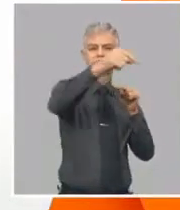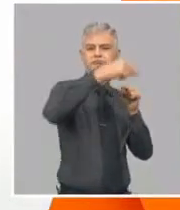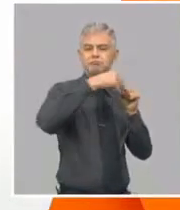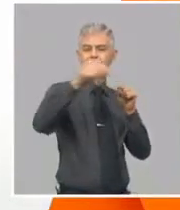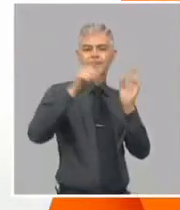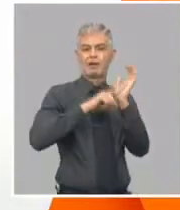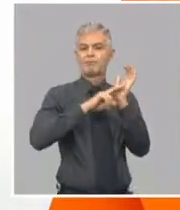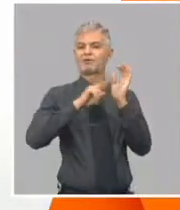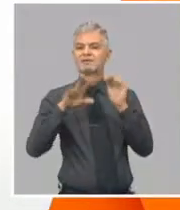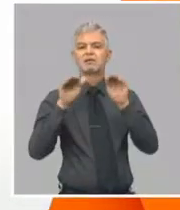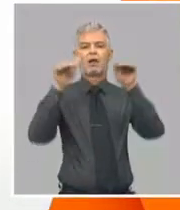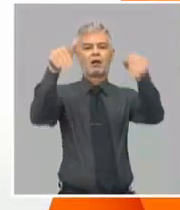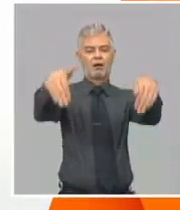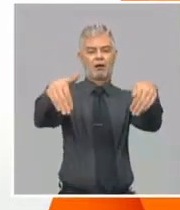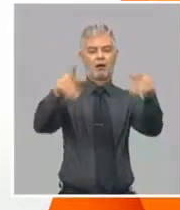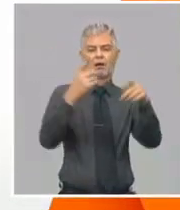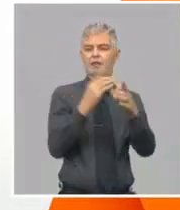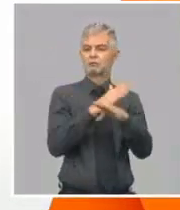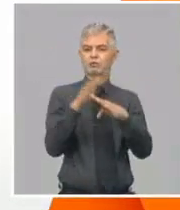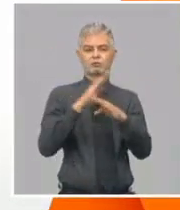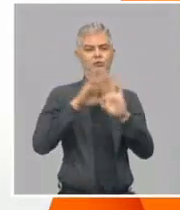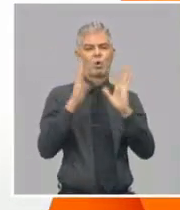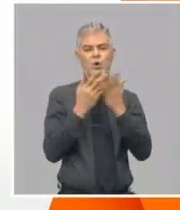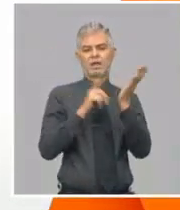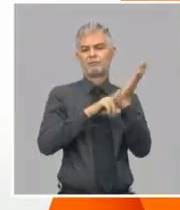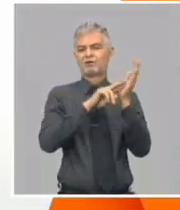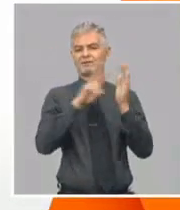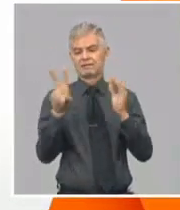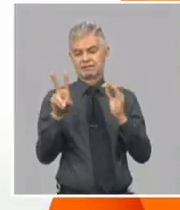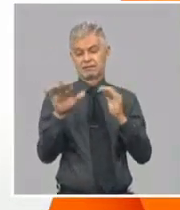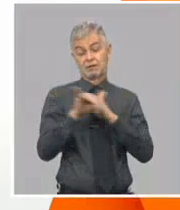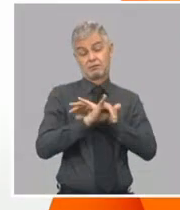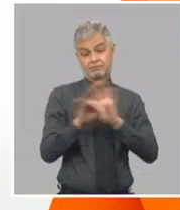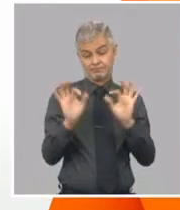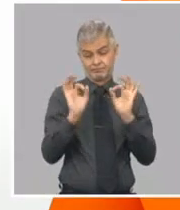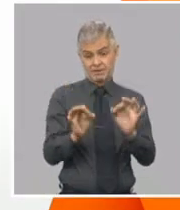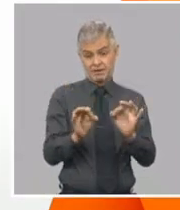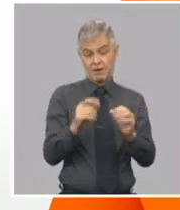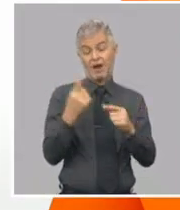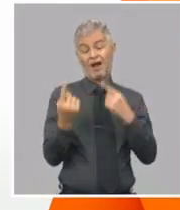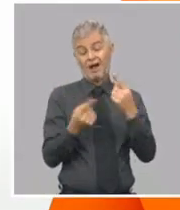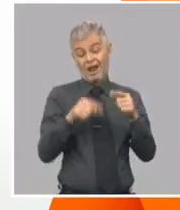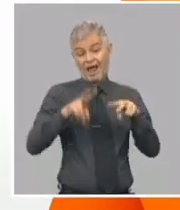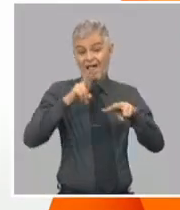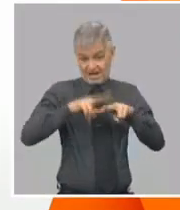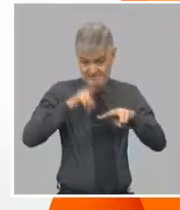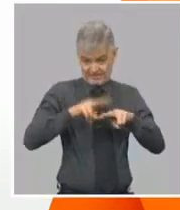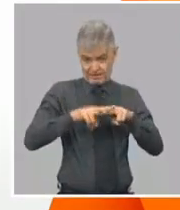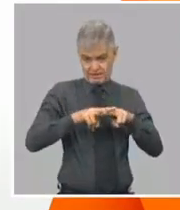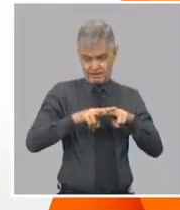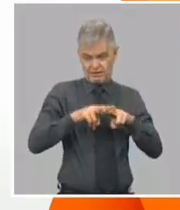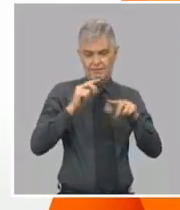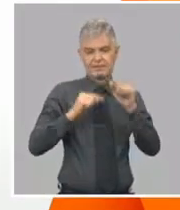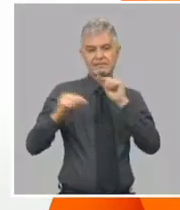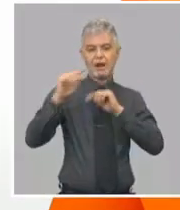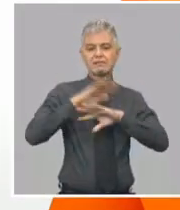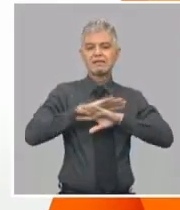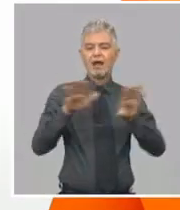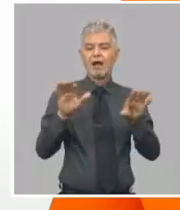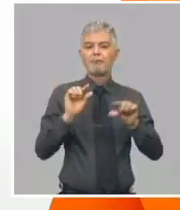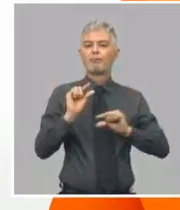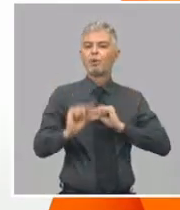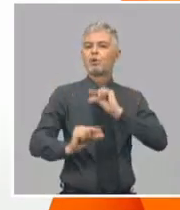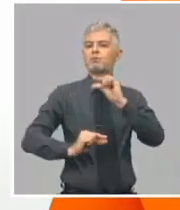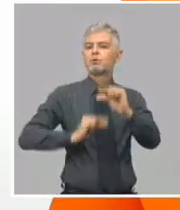el país entre todos los orígenes y destinos tradicionales de ómnibus nacionales y en el caso de la habana un restablecimiento gradual